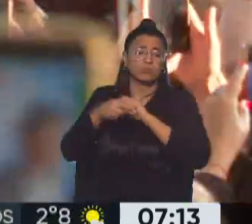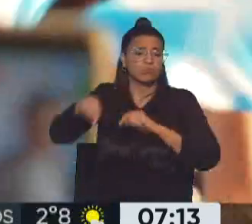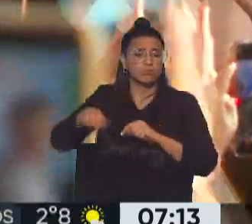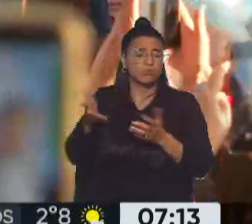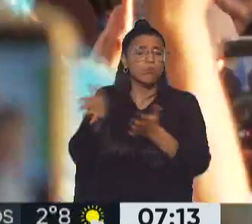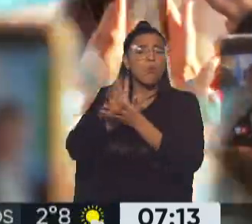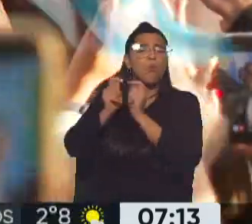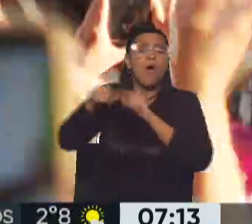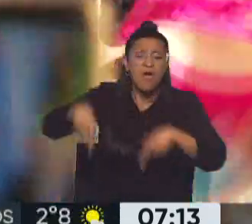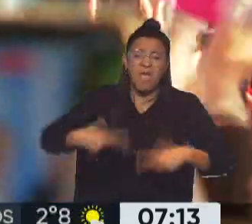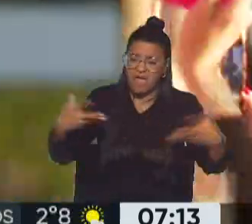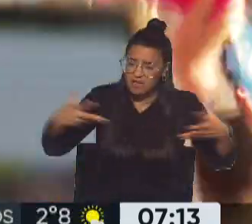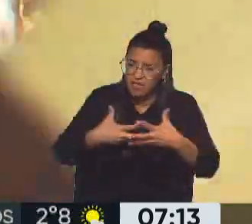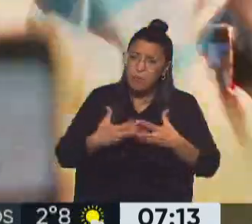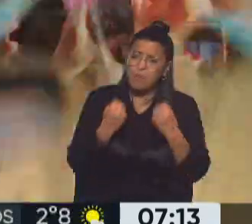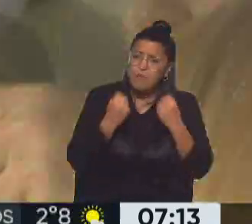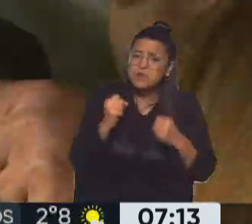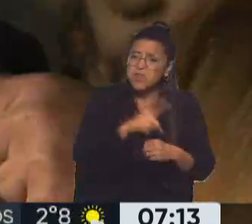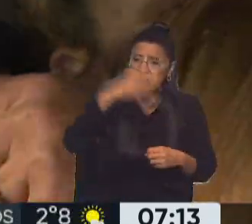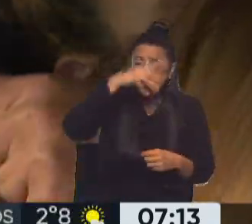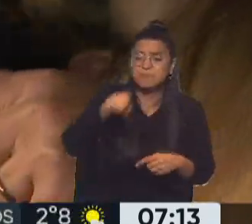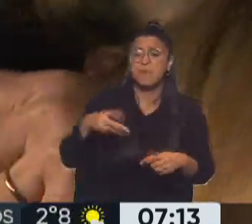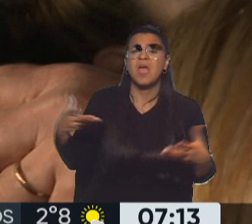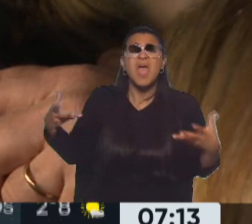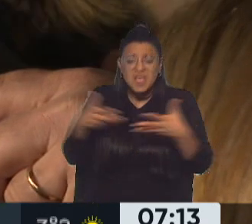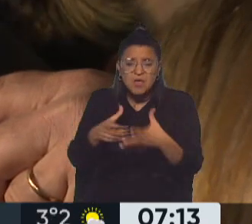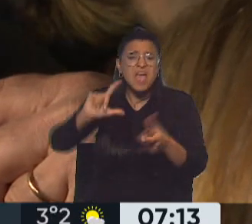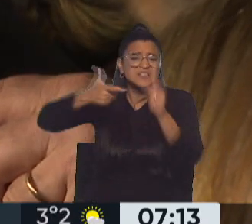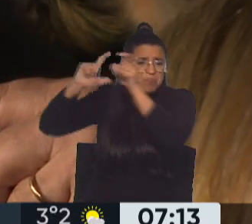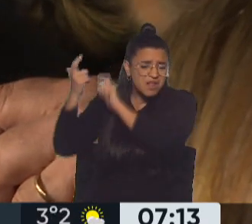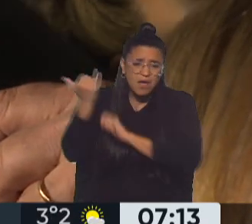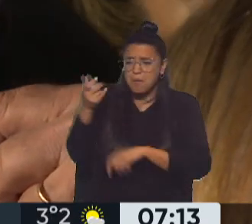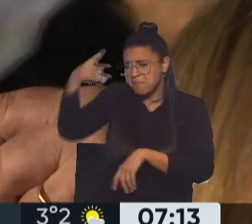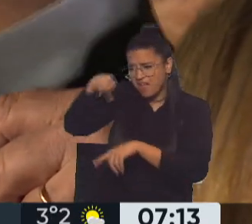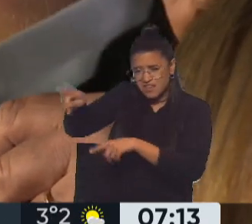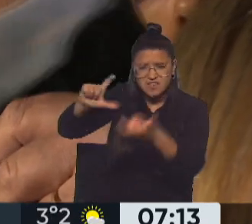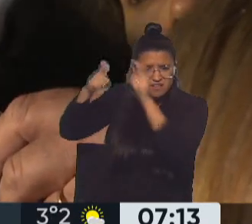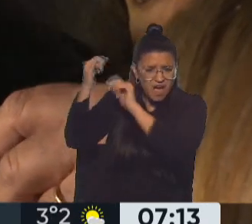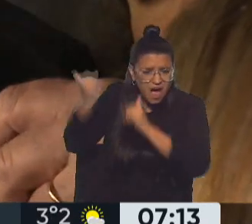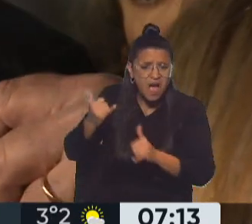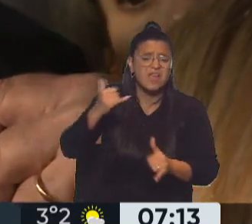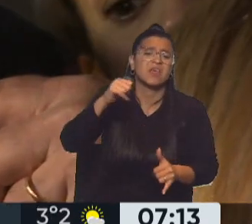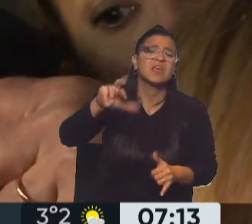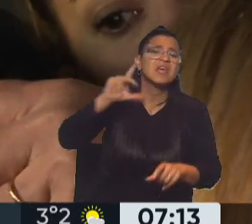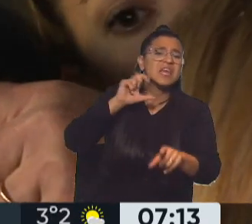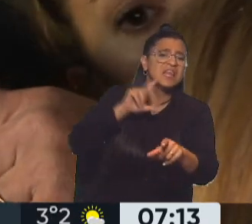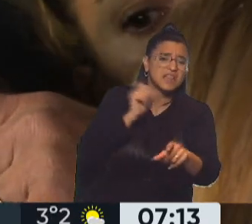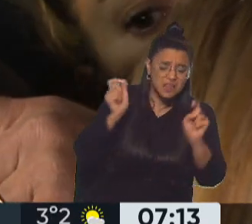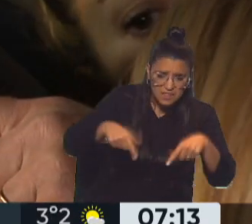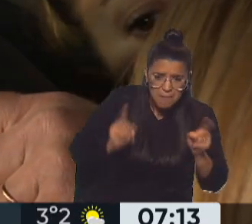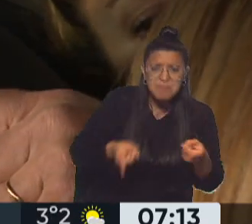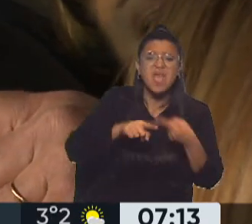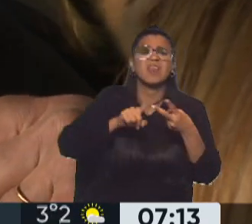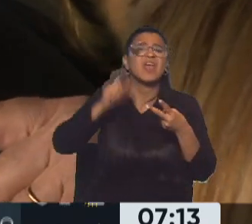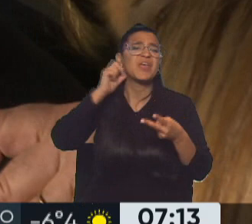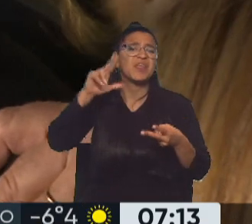el equipo, tenemos la fuerza que tiene Patricia. Un equipo con experiencia. Patricia tiene mucha experiencia de gobierno, Cristian también, Néstor Grindetti,